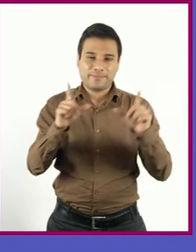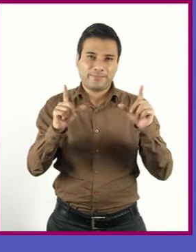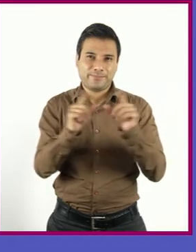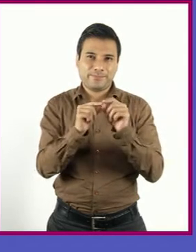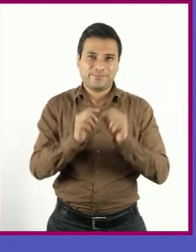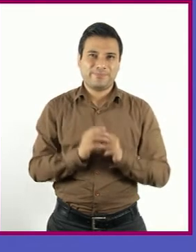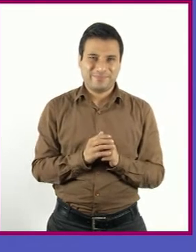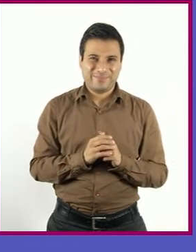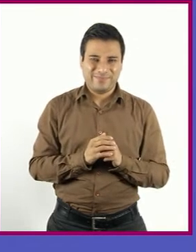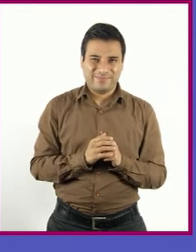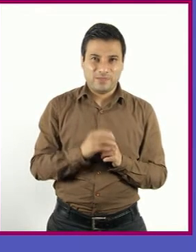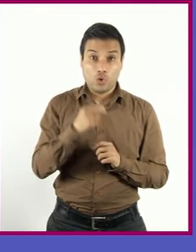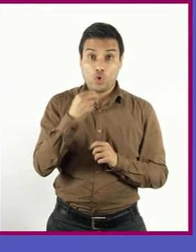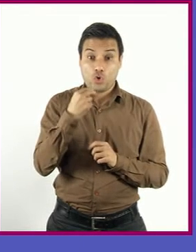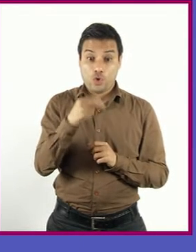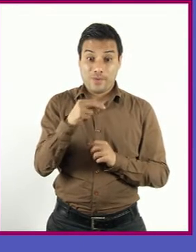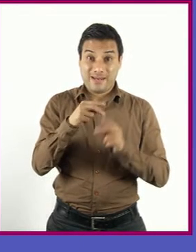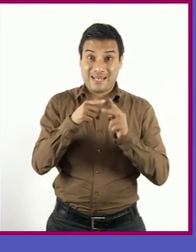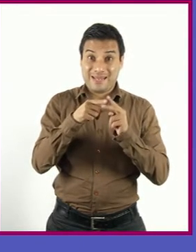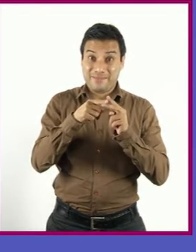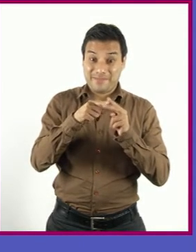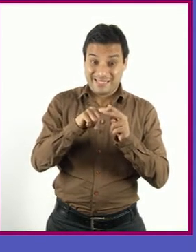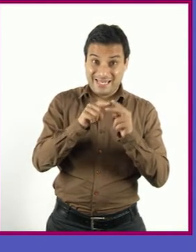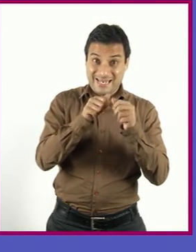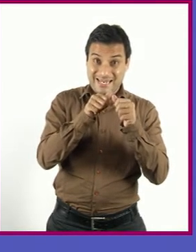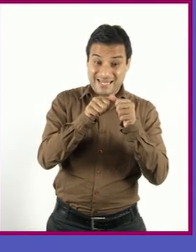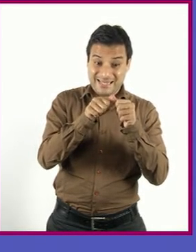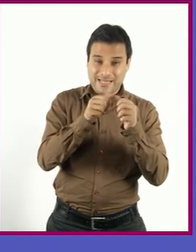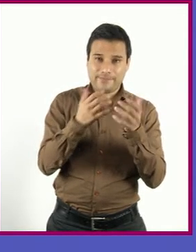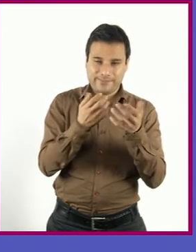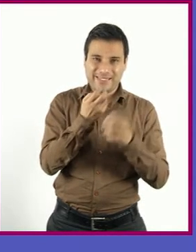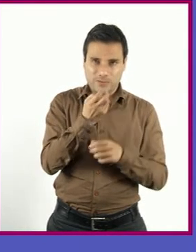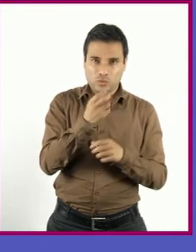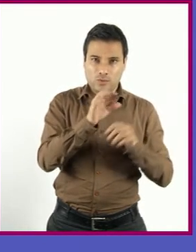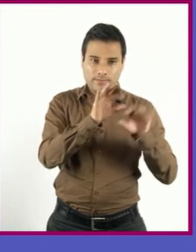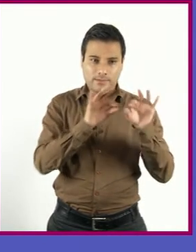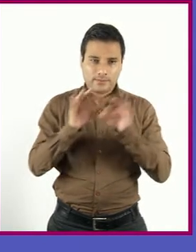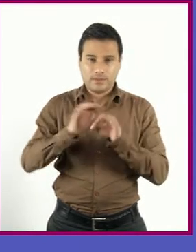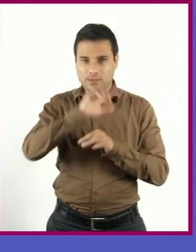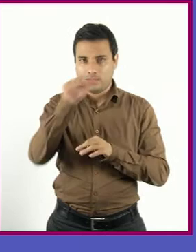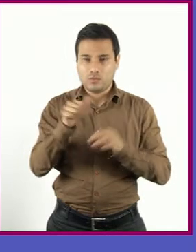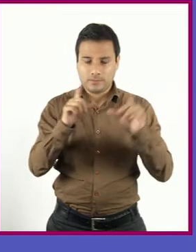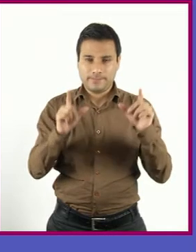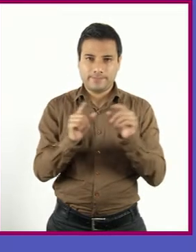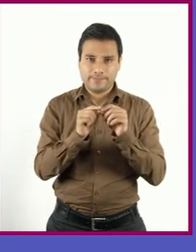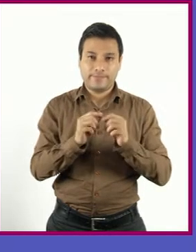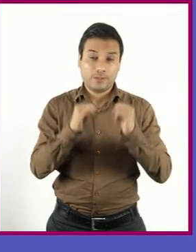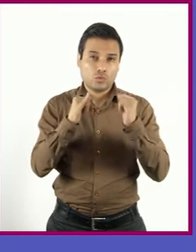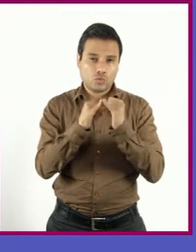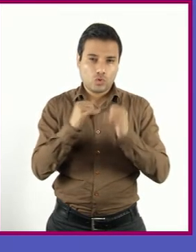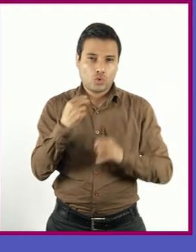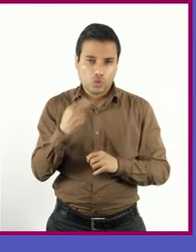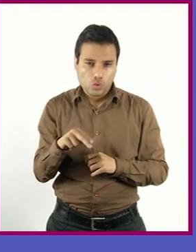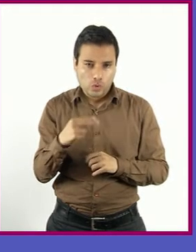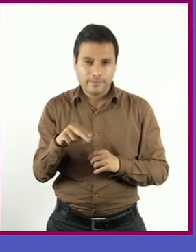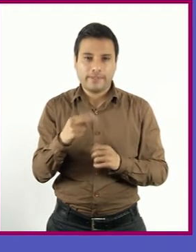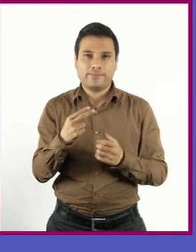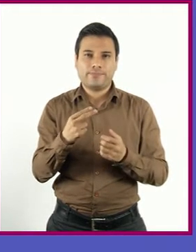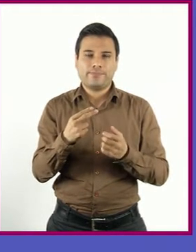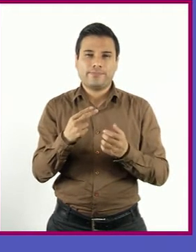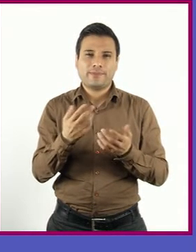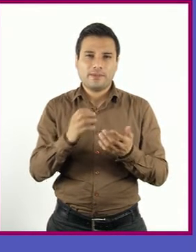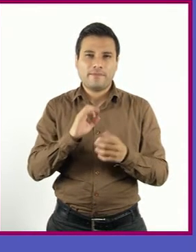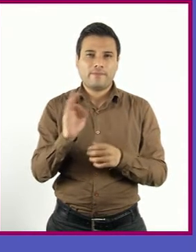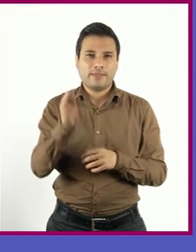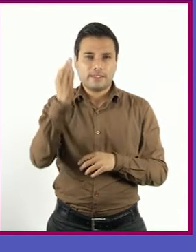de su nombre y se escribe con mayúsculas. Su función es abreviar el nombre de alguna institución, entidades, federaciones